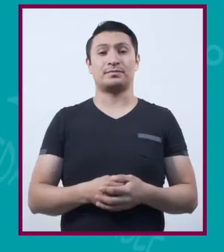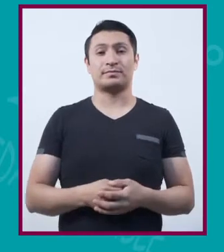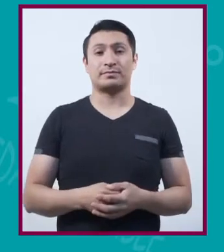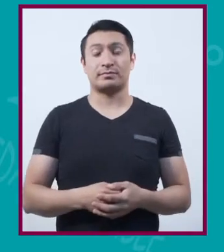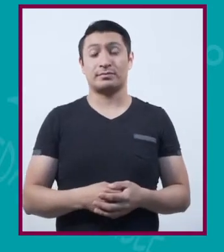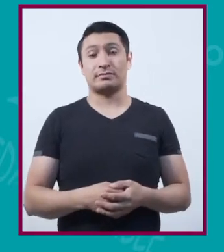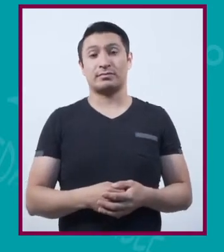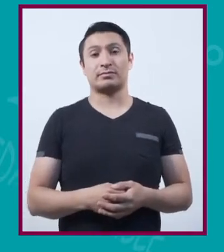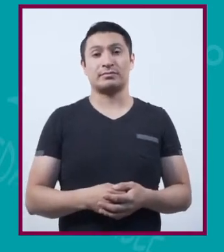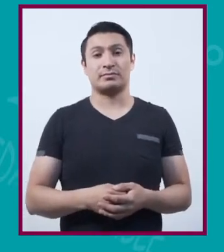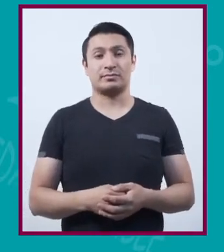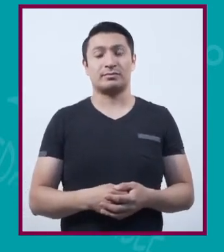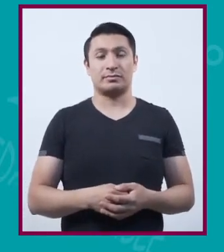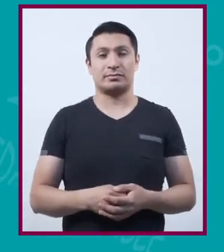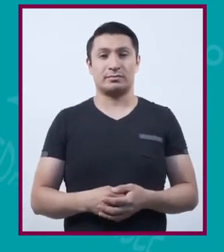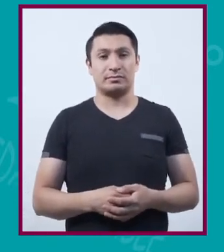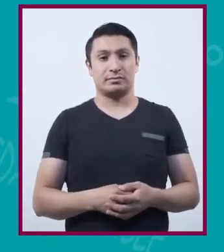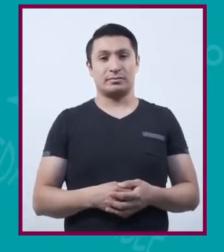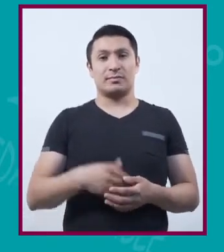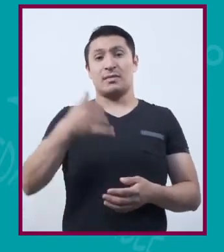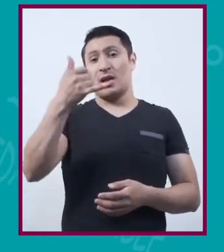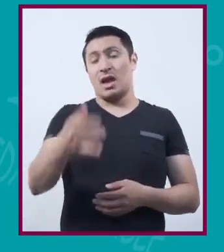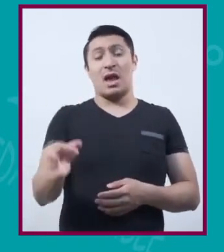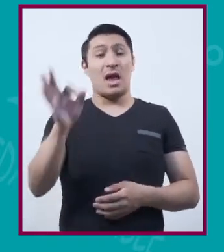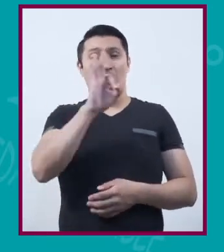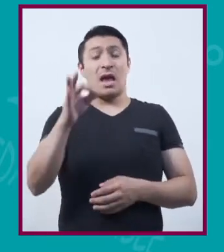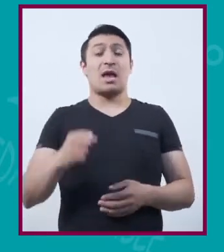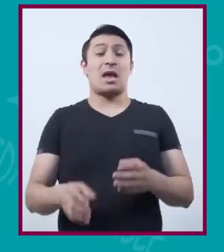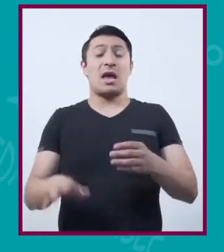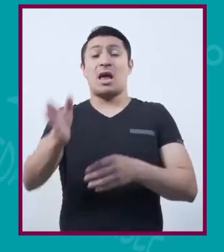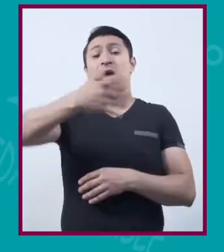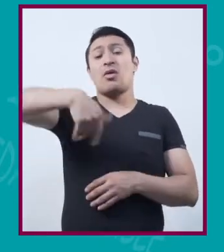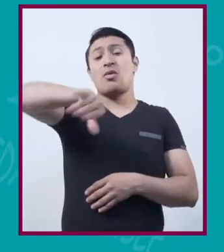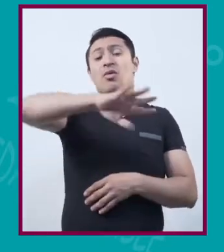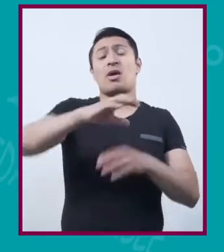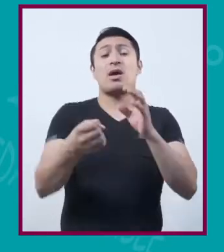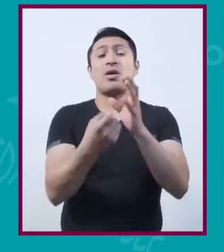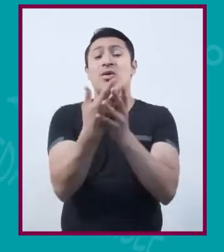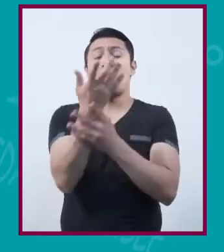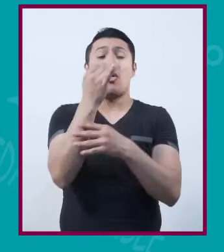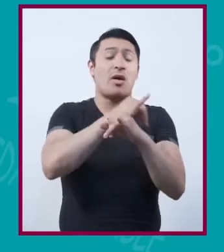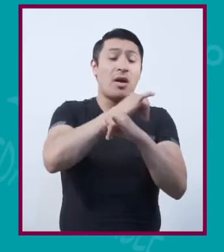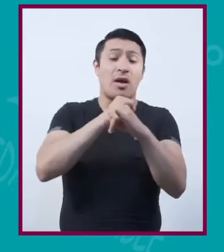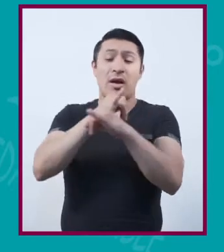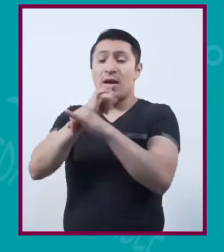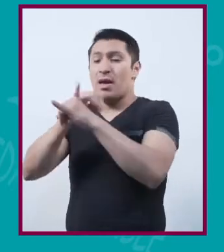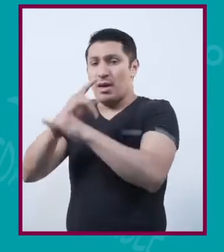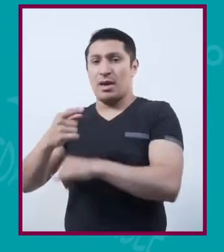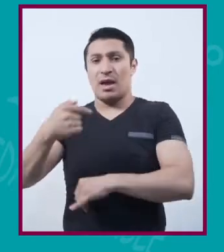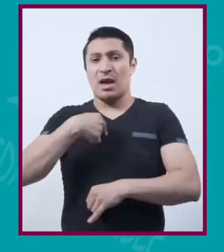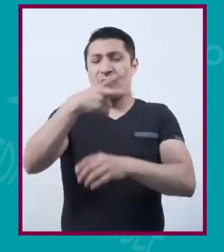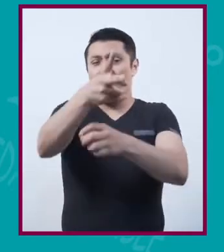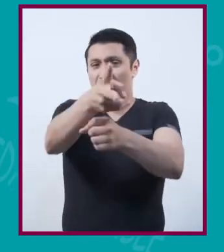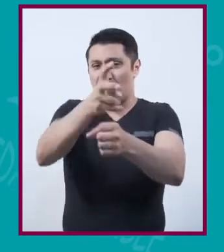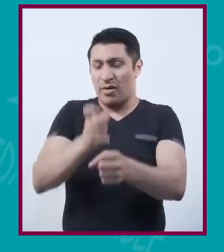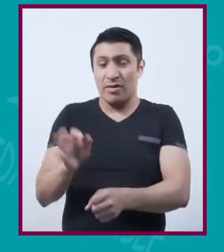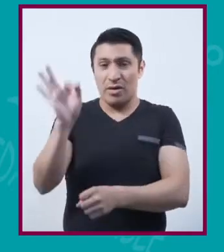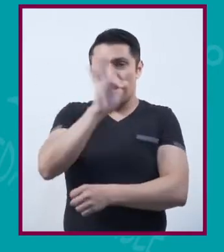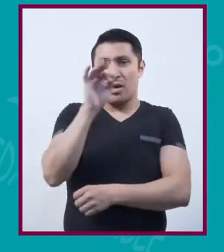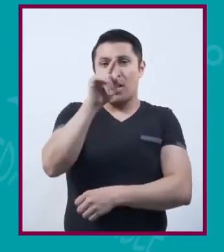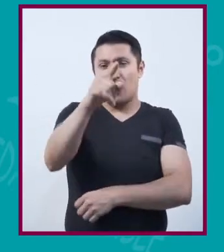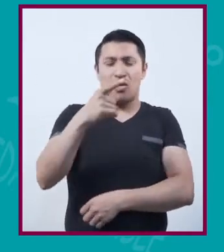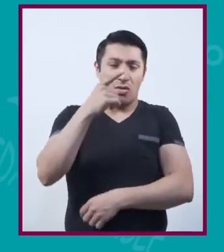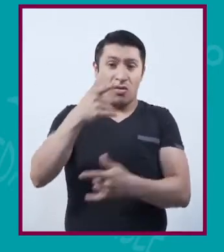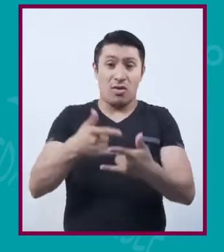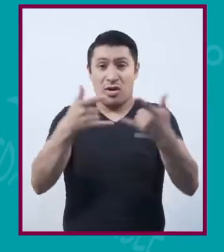la posibilidad de acudir a nuevas fuentes. Y por eso yo les invito a que, si les gusta